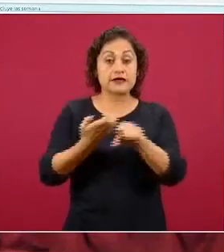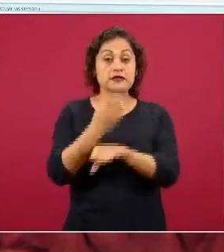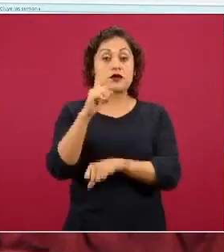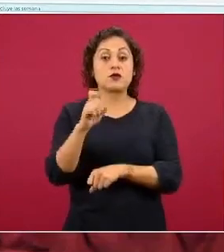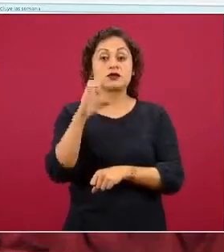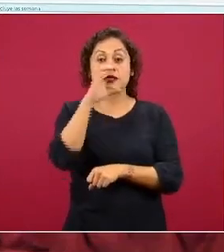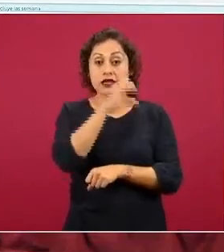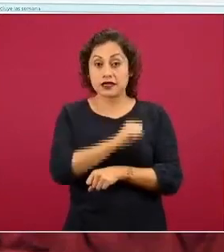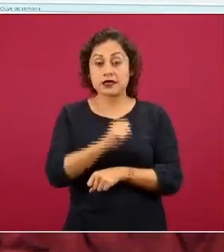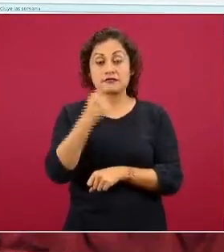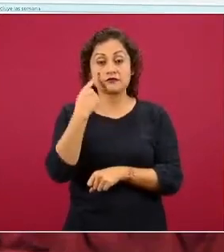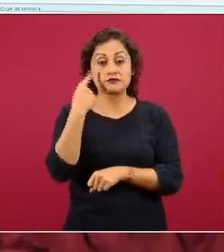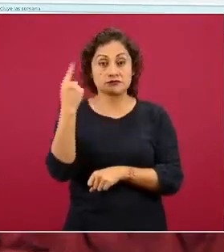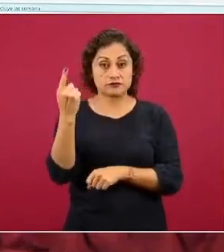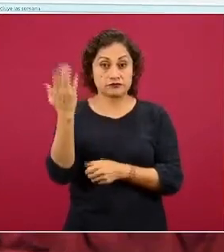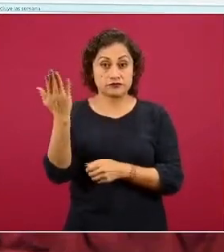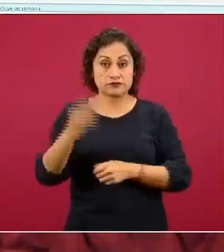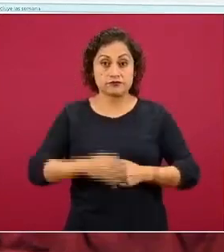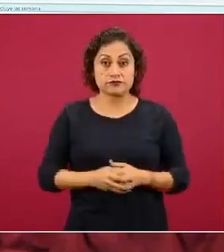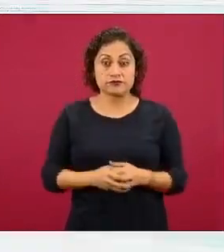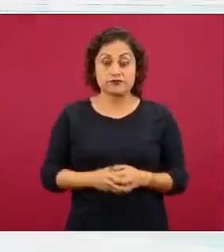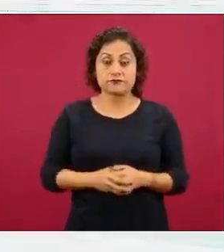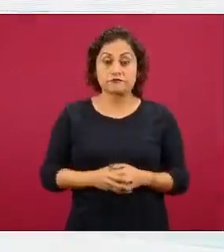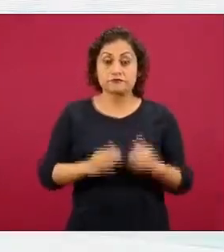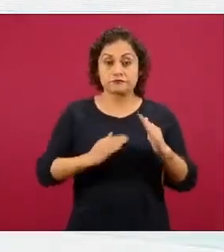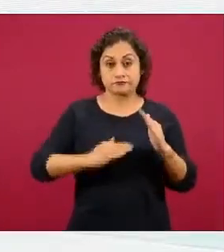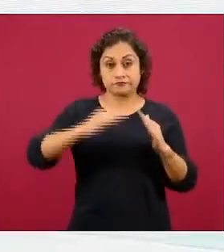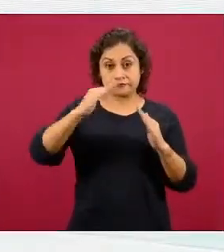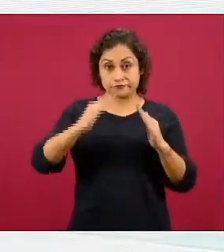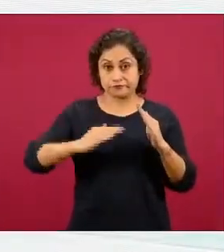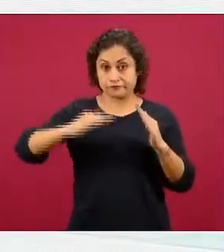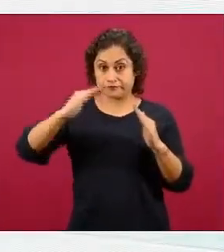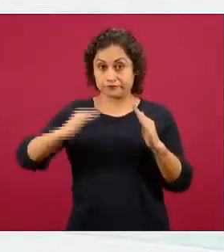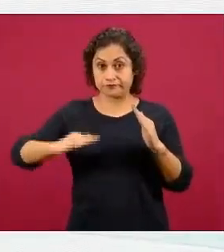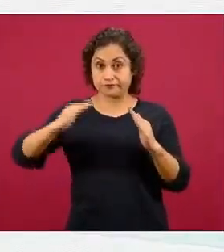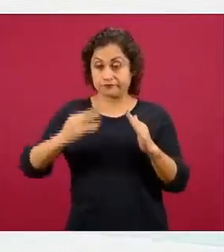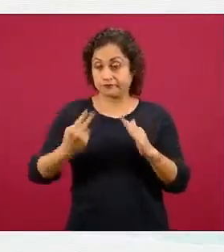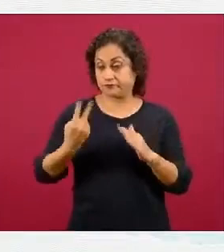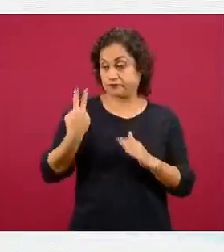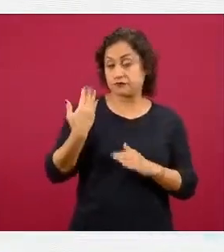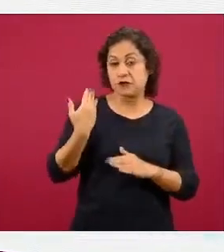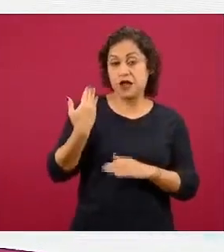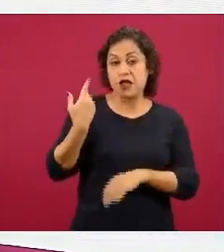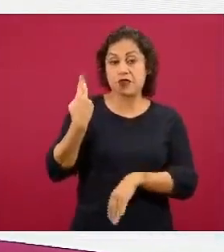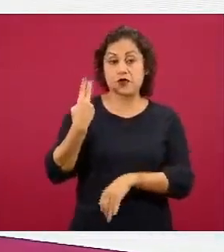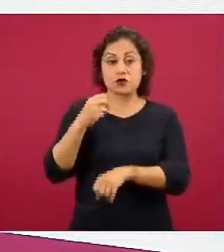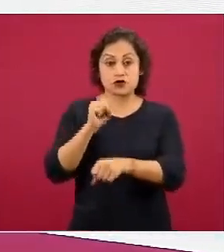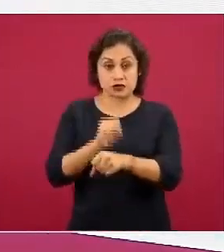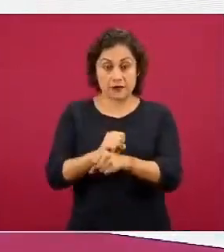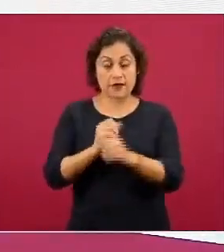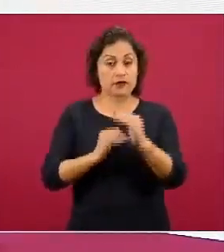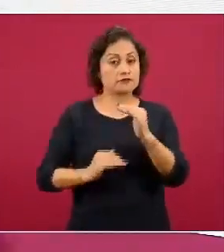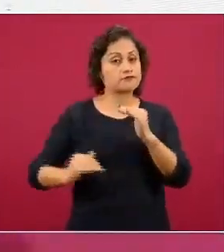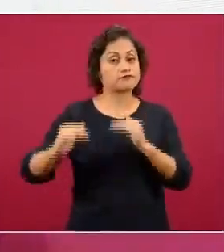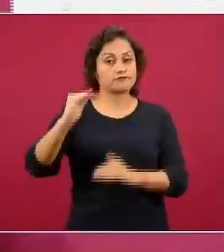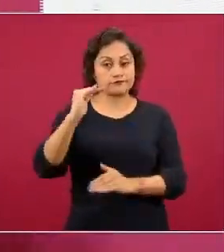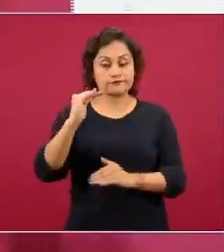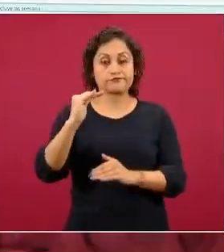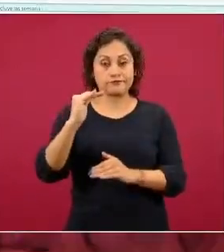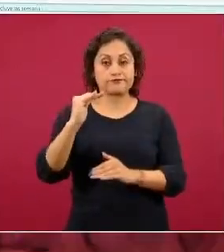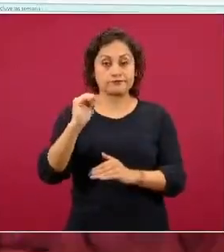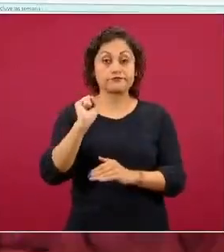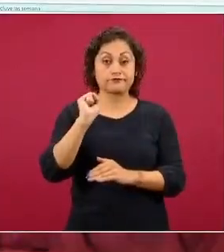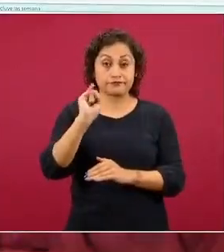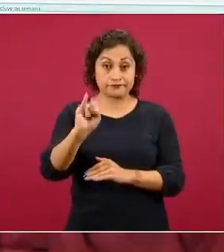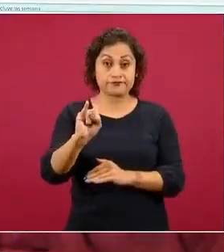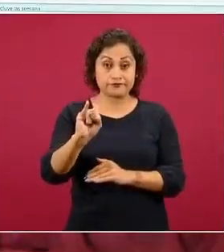ha tenido pues un ascenso, tal vez con subidas y bajadas, pero en las últimas 2 semanas claramente con un ascenso que también va muy a la par de